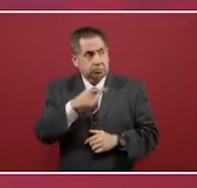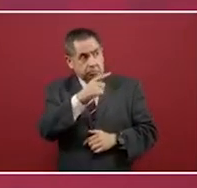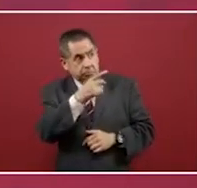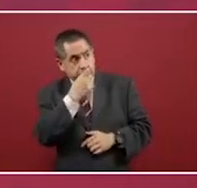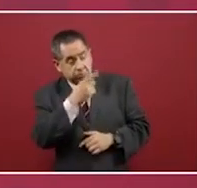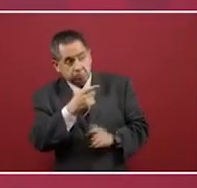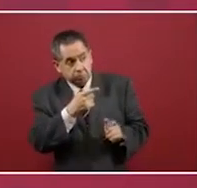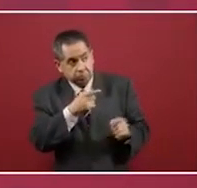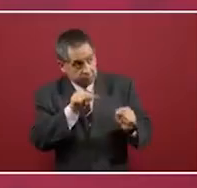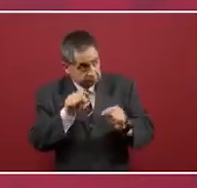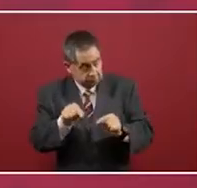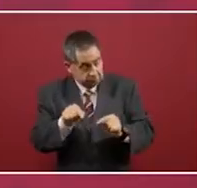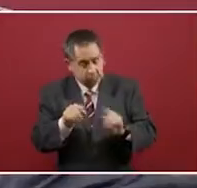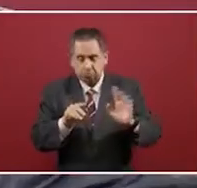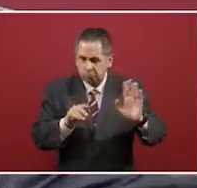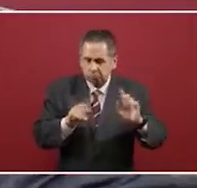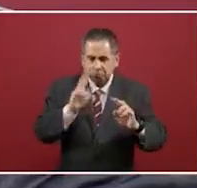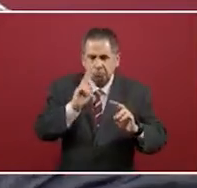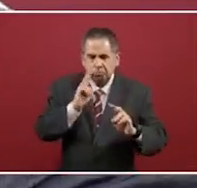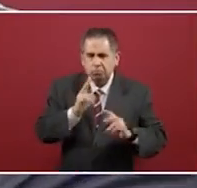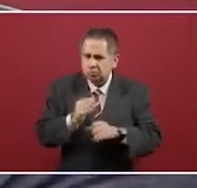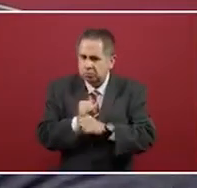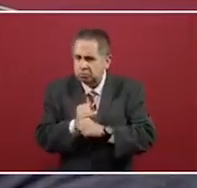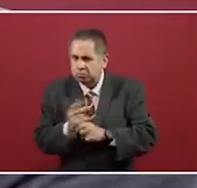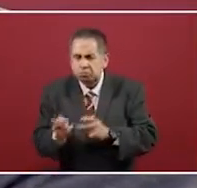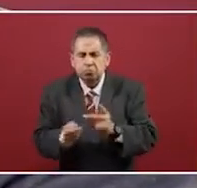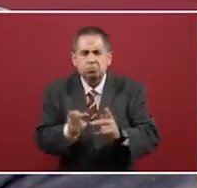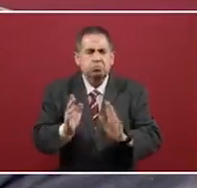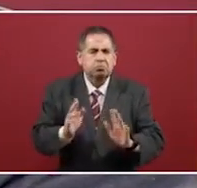él está